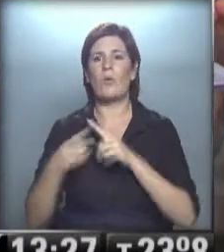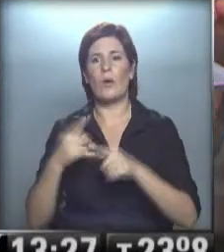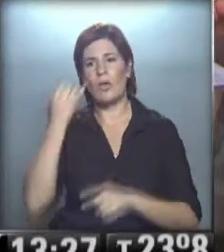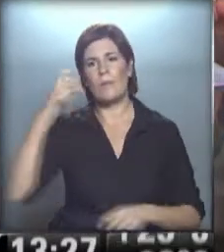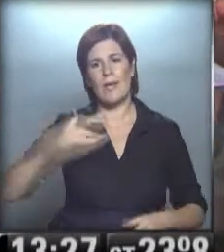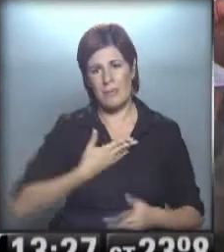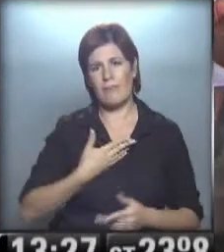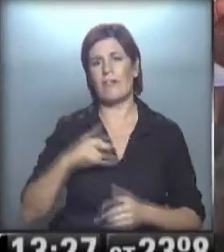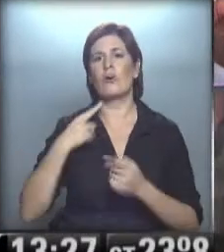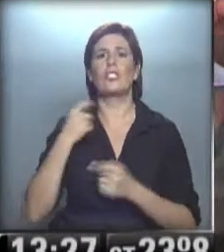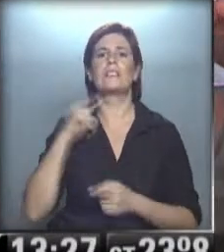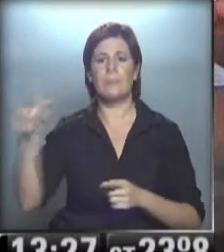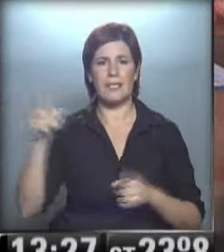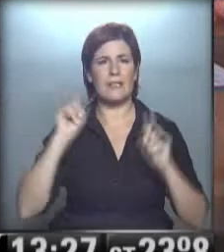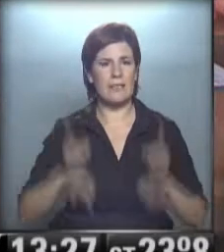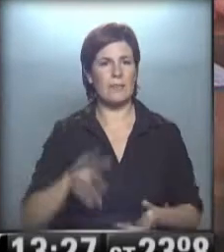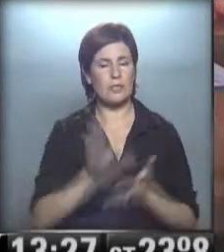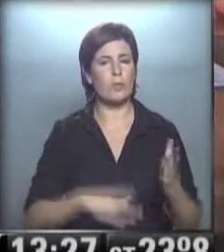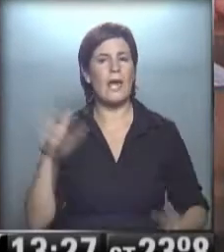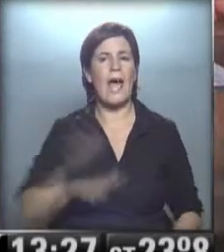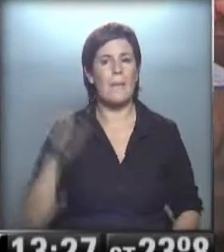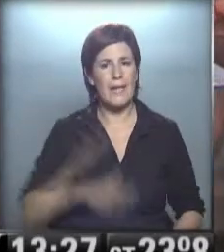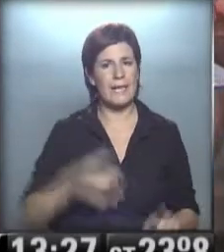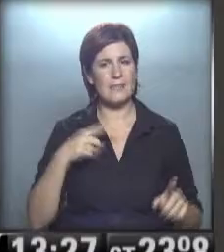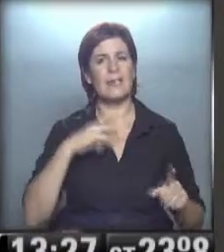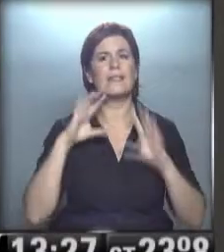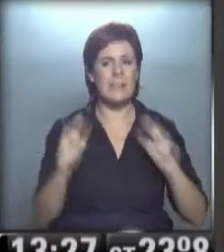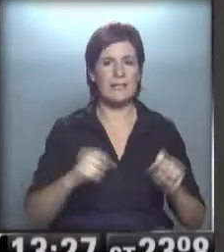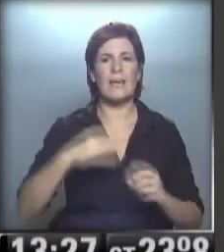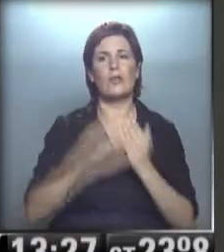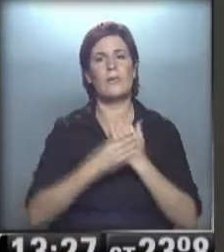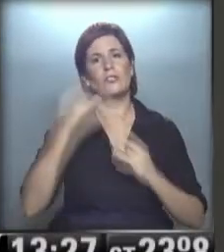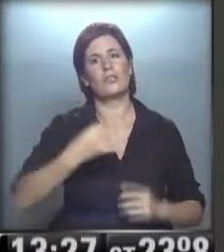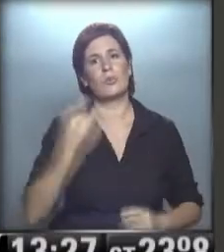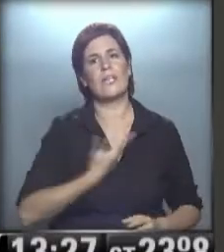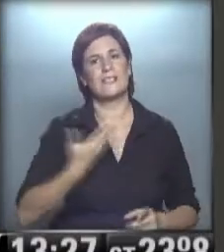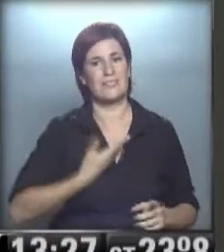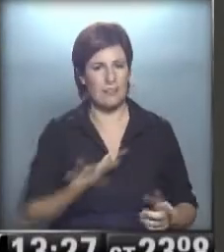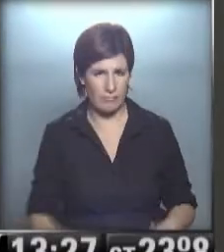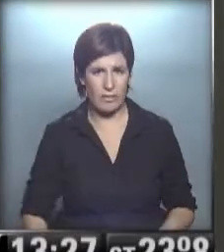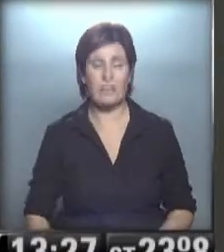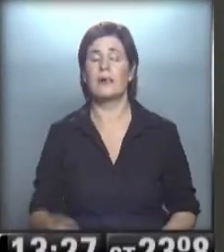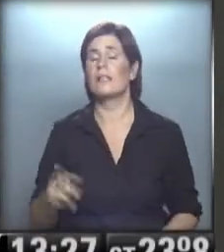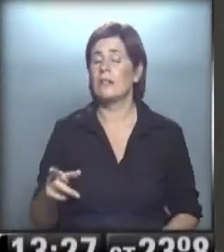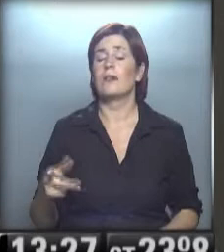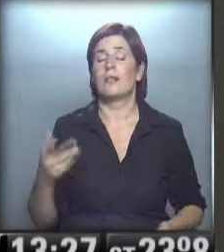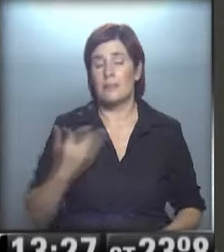recibieron el secretario y el ministro de seguridad de santa fe efectivamente la provincia de sante fe ha tenido